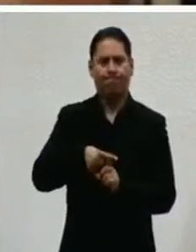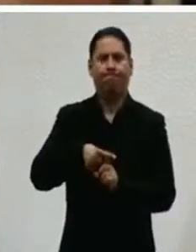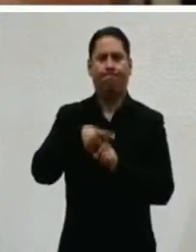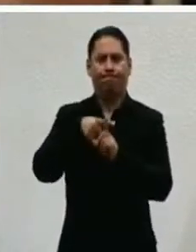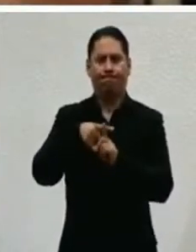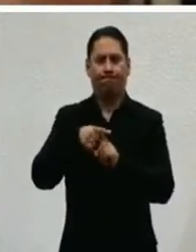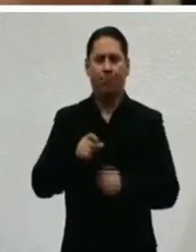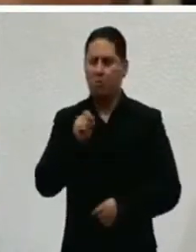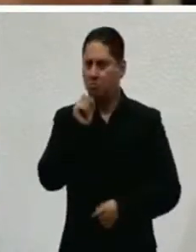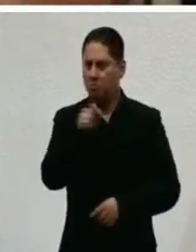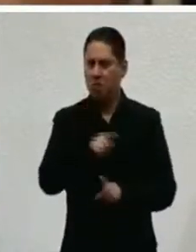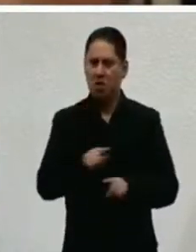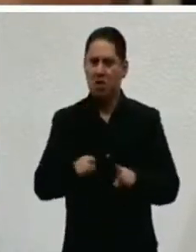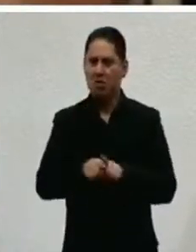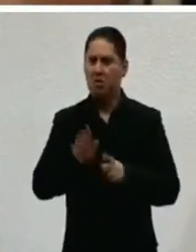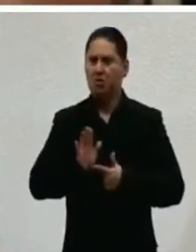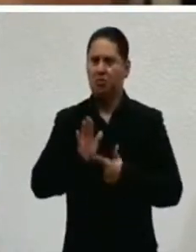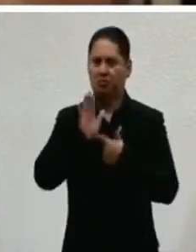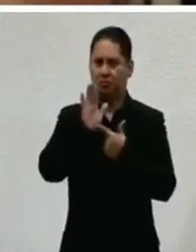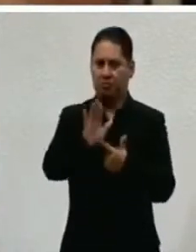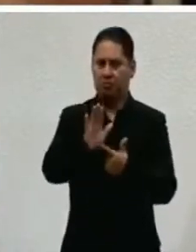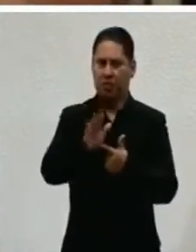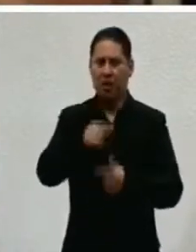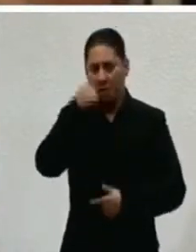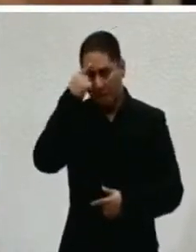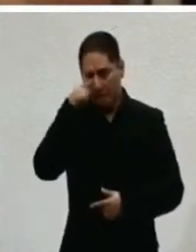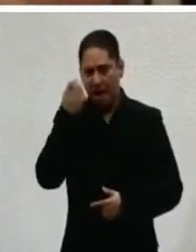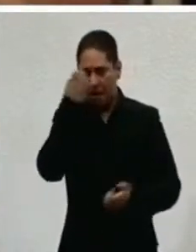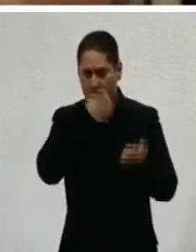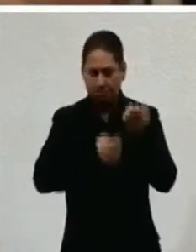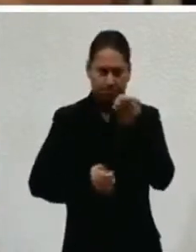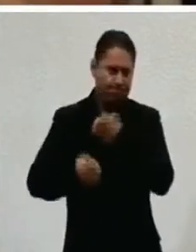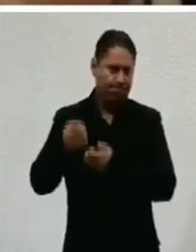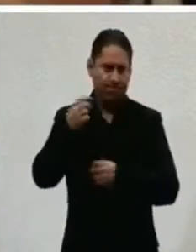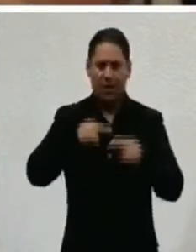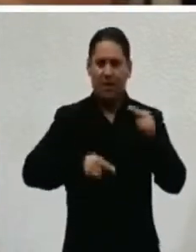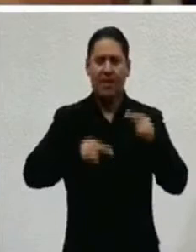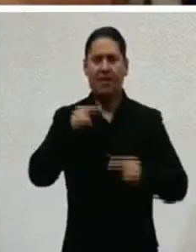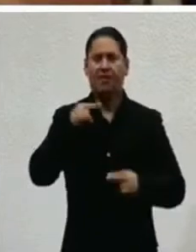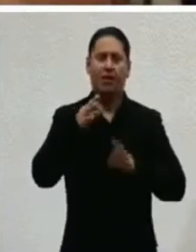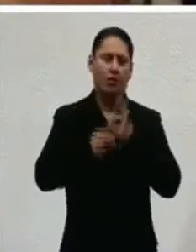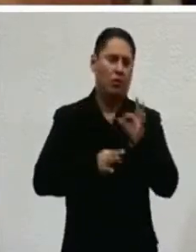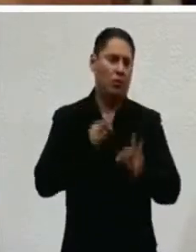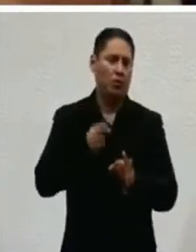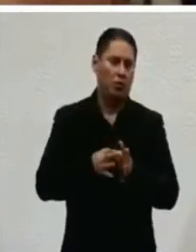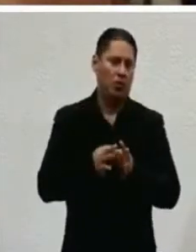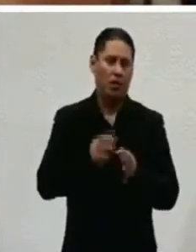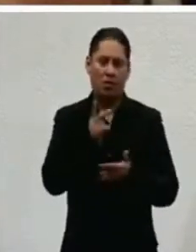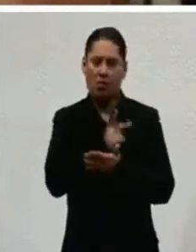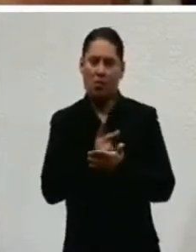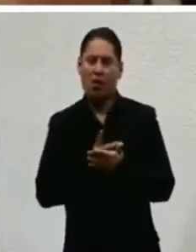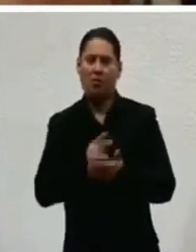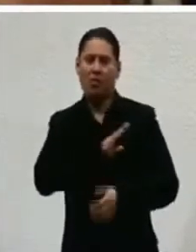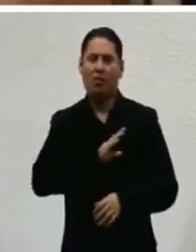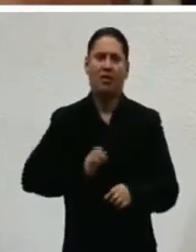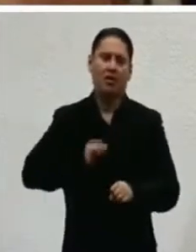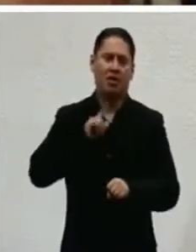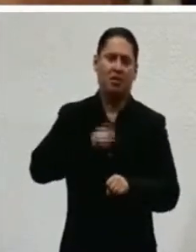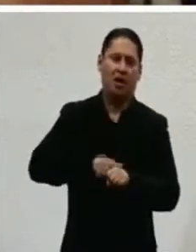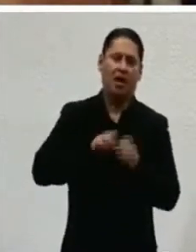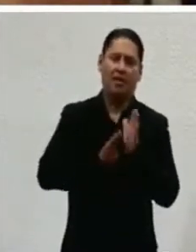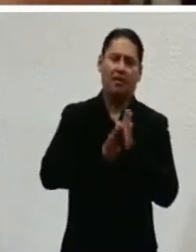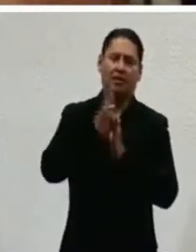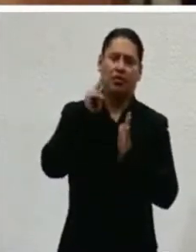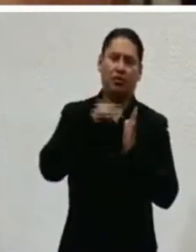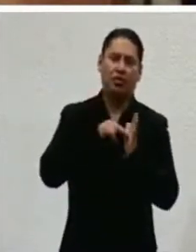los criterios metodológicos para emitir opinión de la evaluación del nivel de cumplimiento de los planes municipales de desarrollo